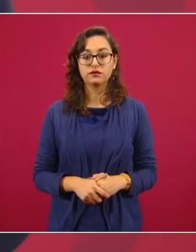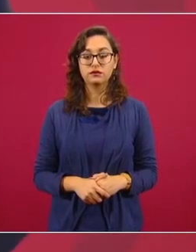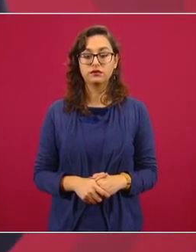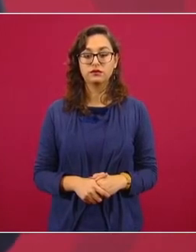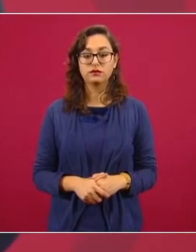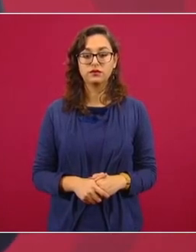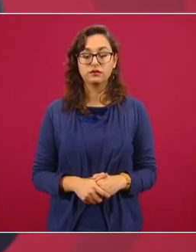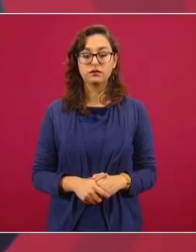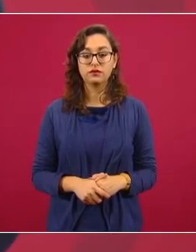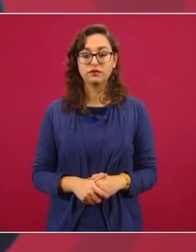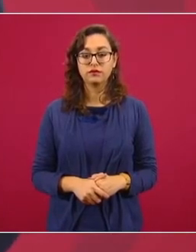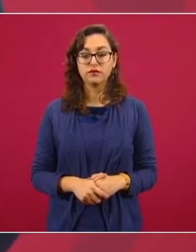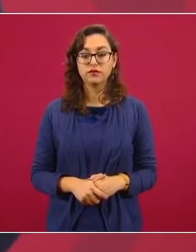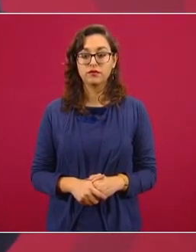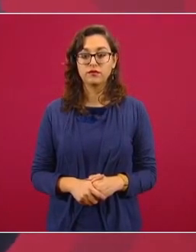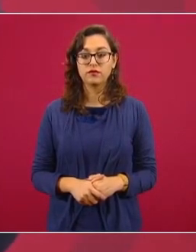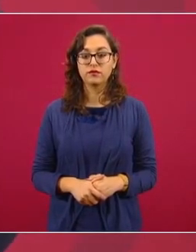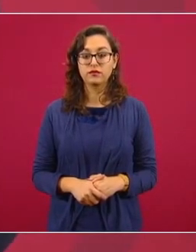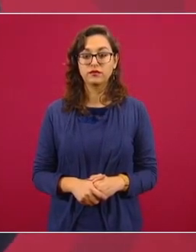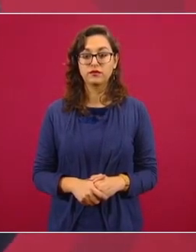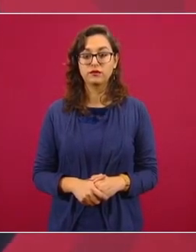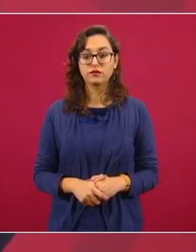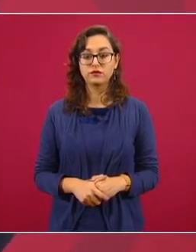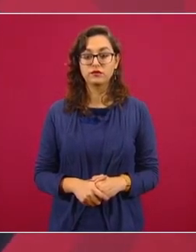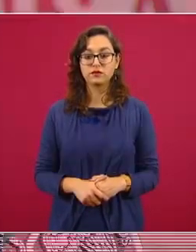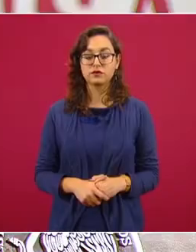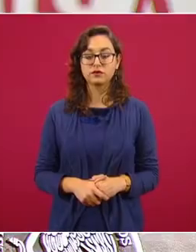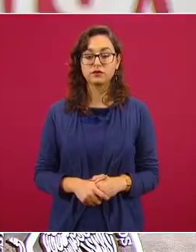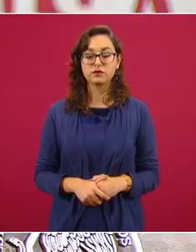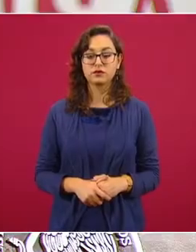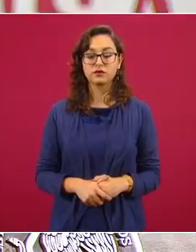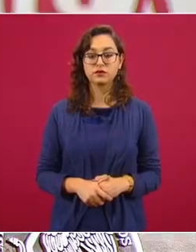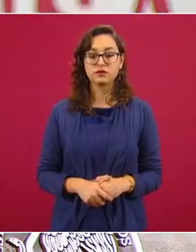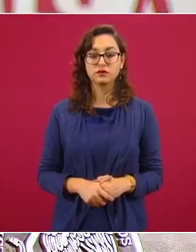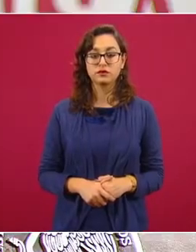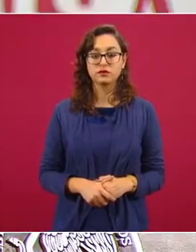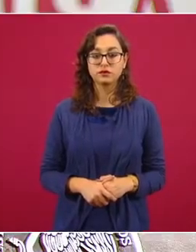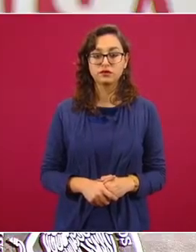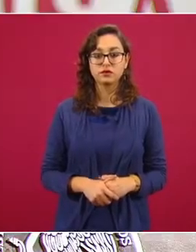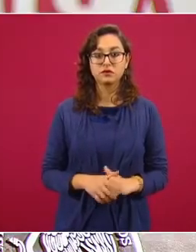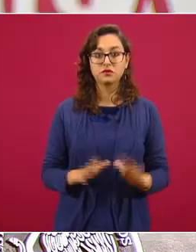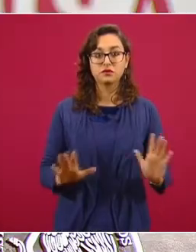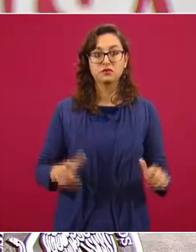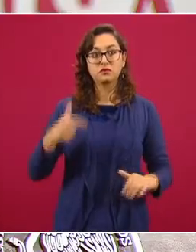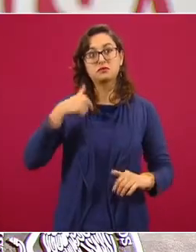imaginar algo de este tipo sin